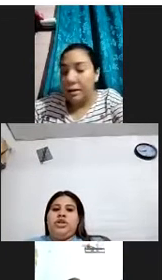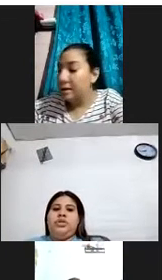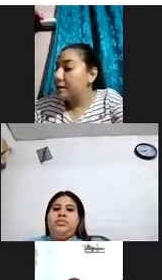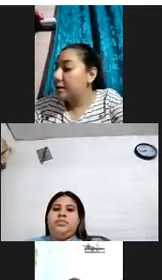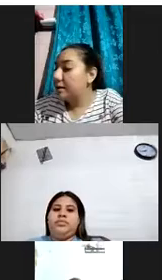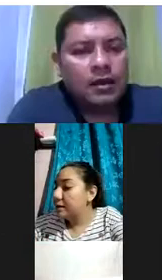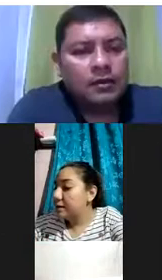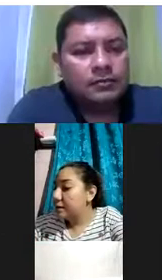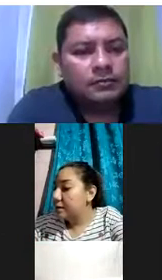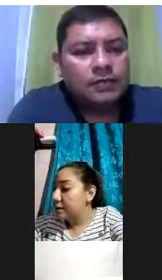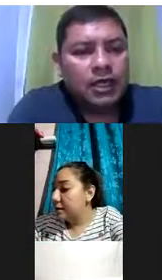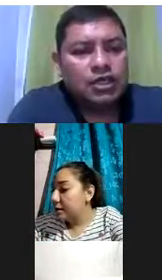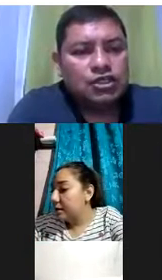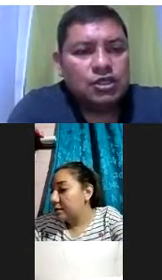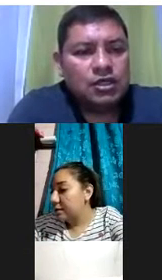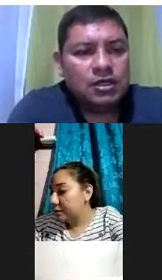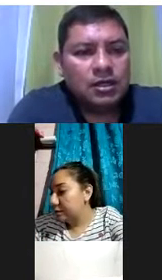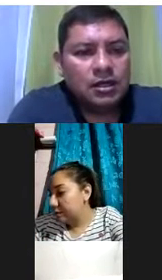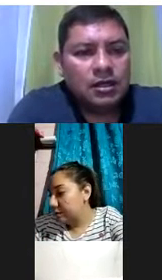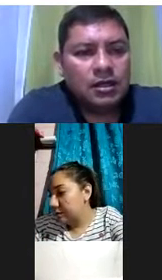H. H.